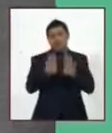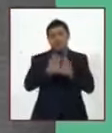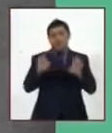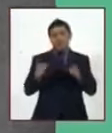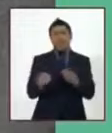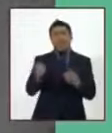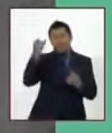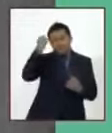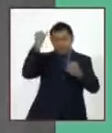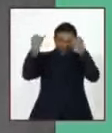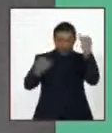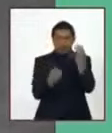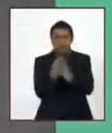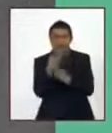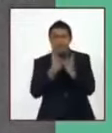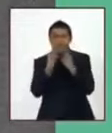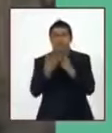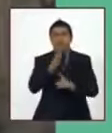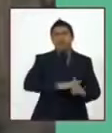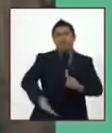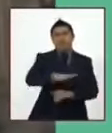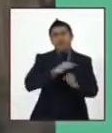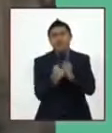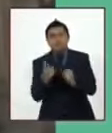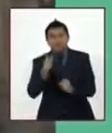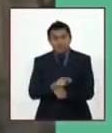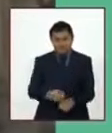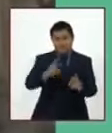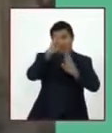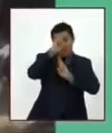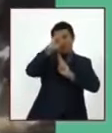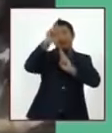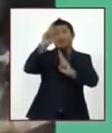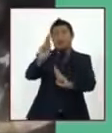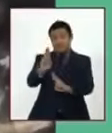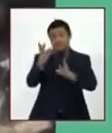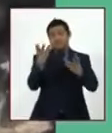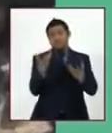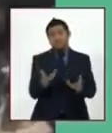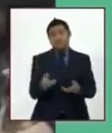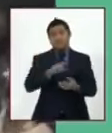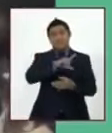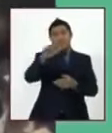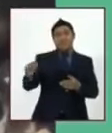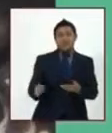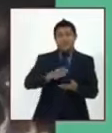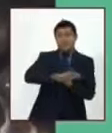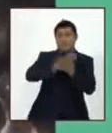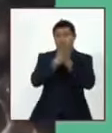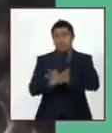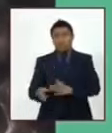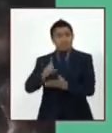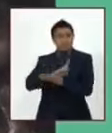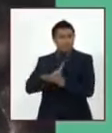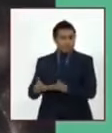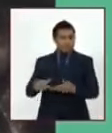social, sobre una nueva respeto inclusive a lo que después serán los derechos humanos, y viene a